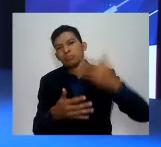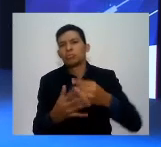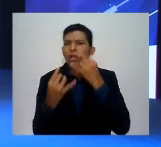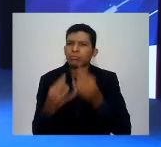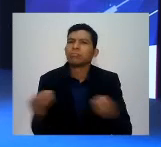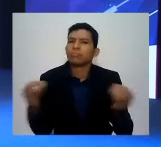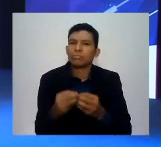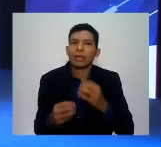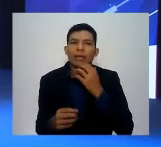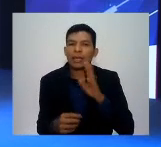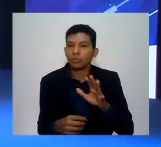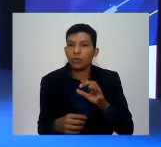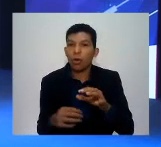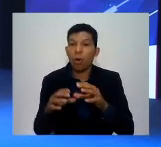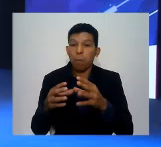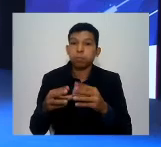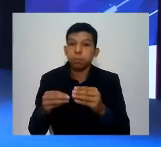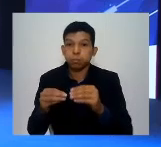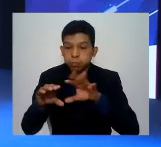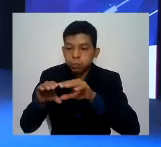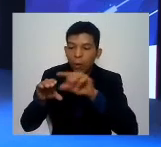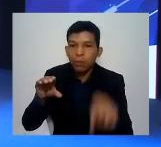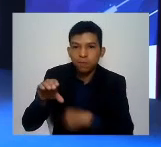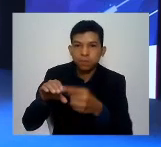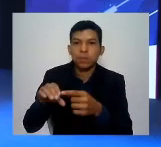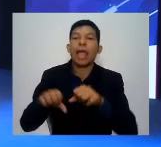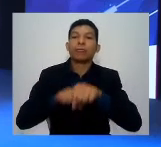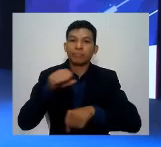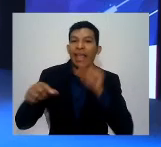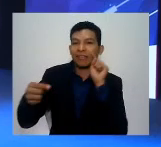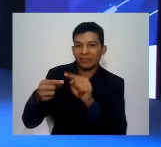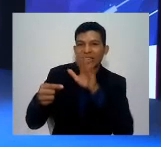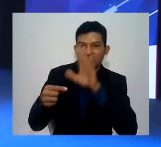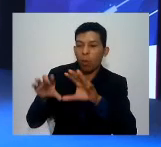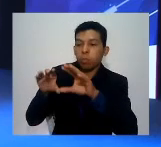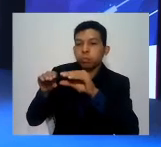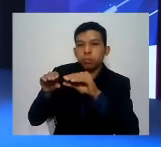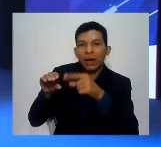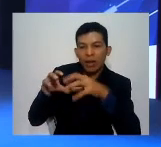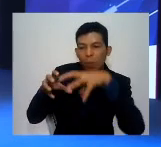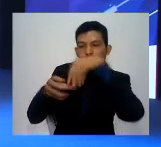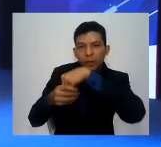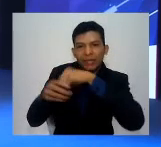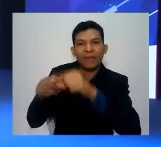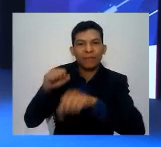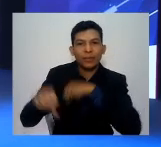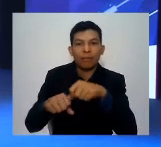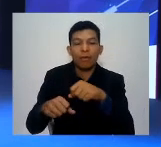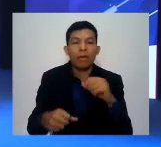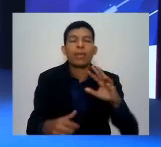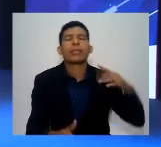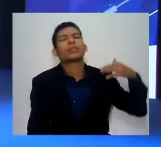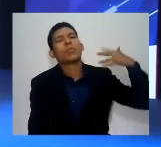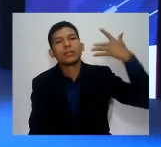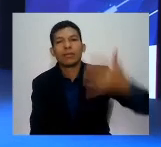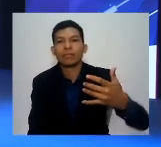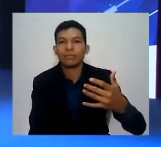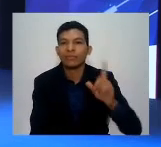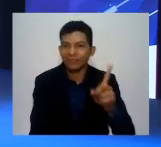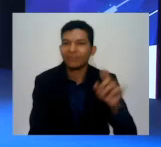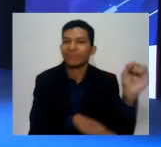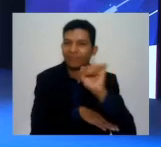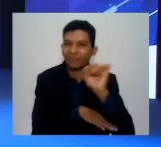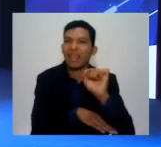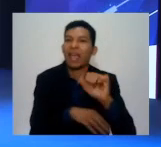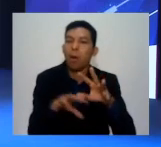ventaja. Aparte de eso, también hay centros de entrenamiento especializados que proveen ese tipo de cámaras en donde podemos hacer entrenamiento de altitud.